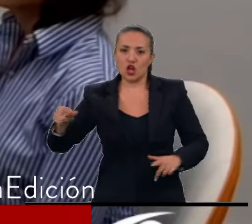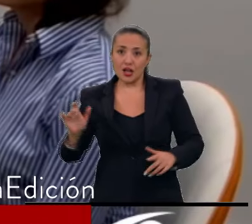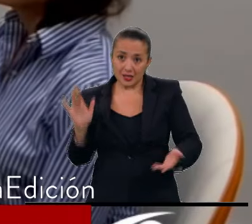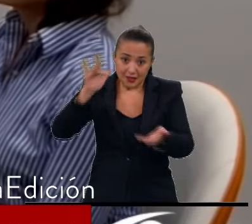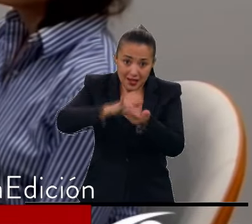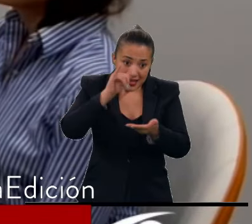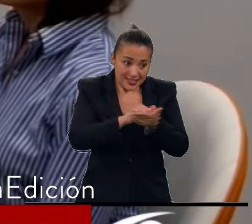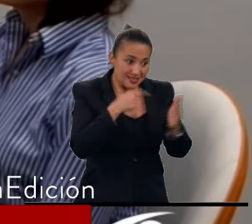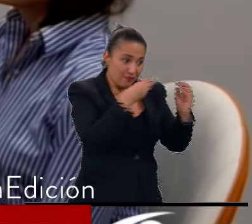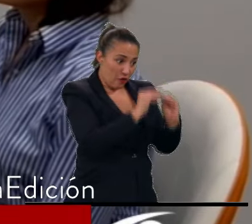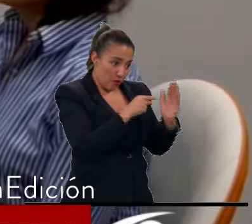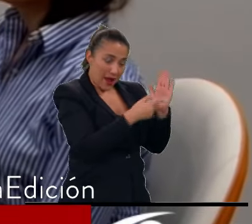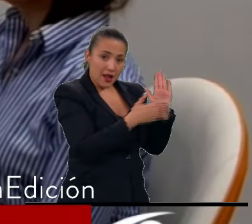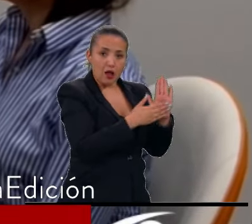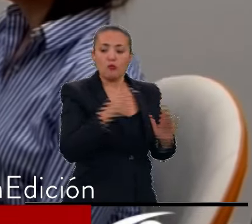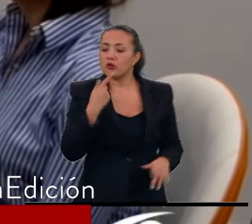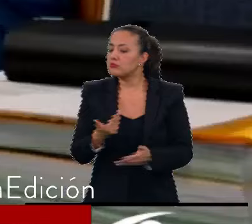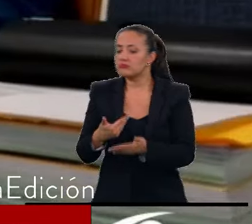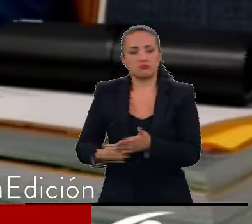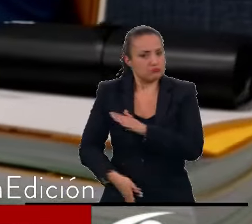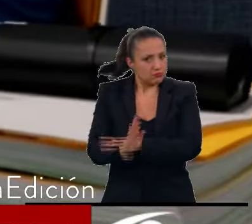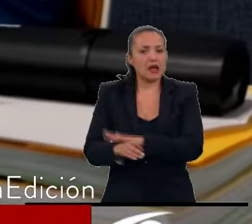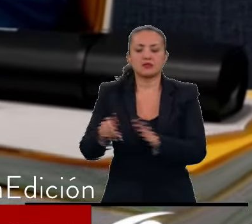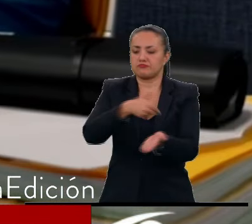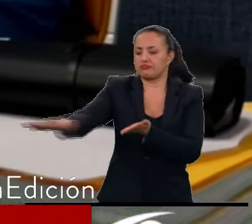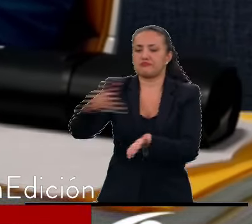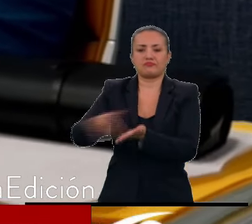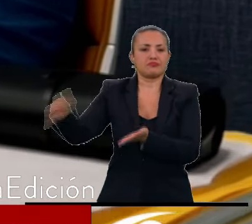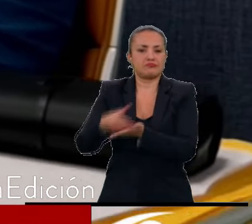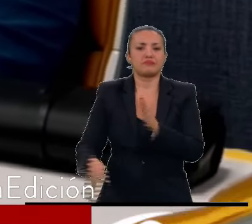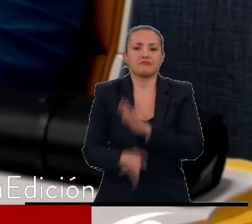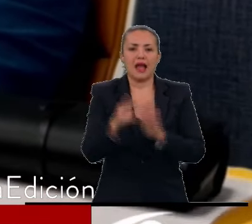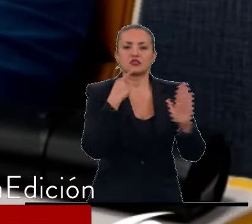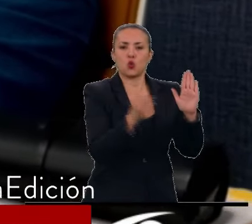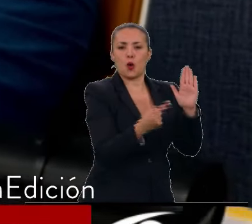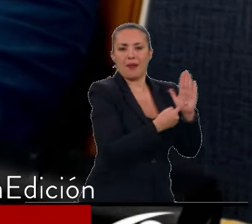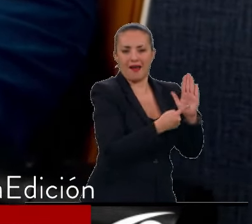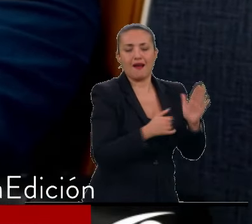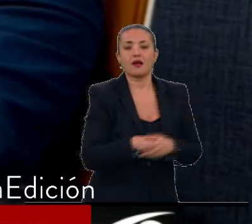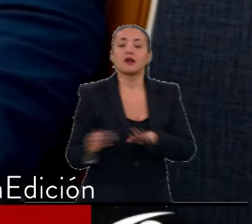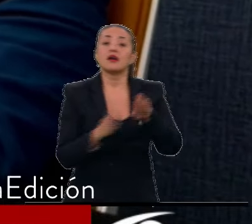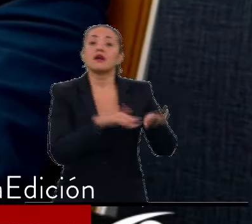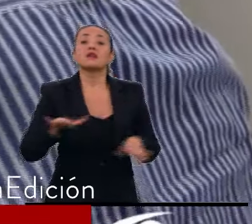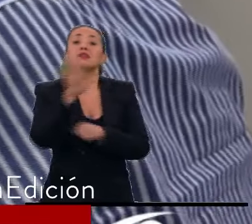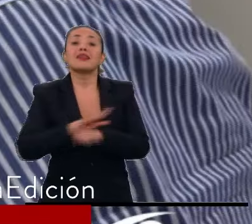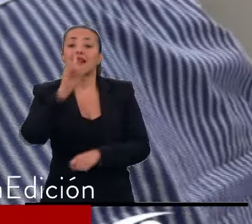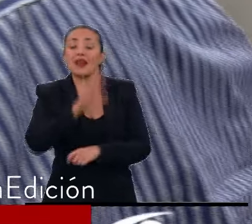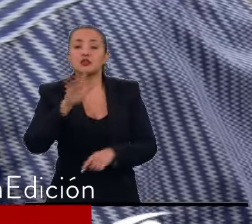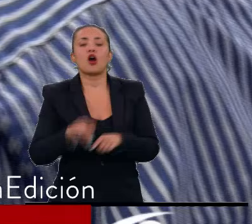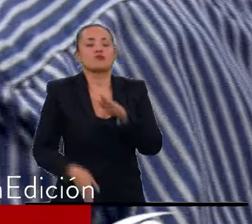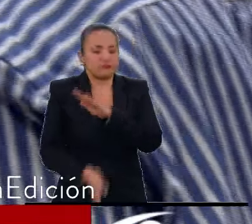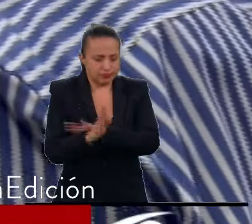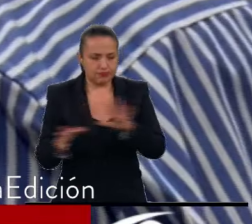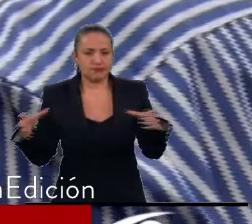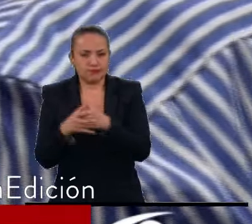esta metodología porque les están diciendo vamos a seguir expulsando el departamento de seguridad nacional también aseguró que continuará